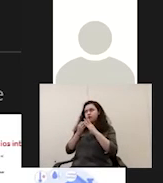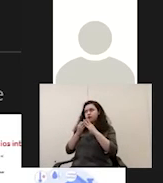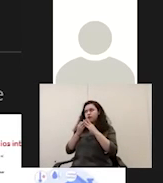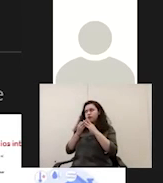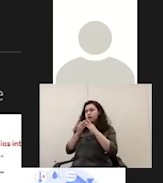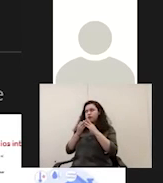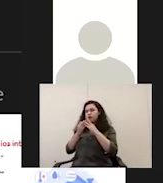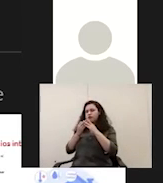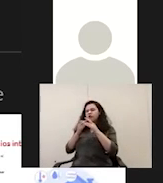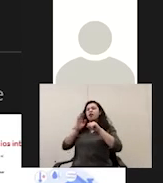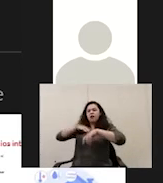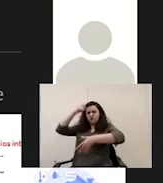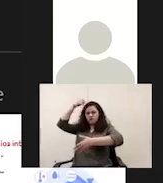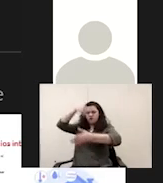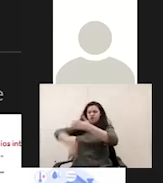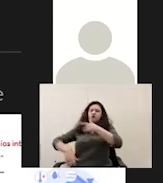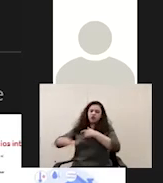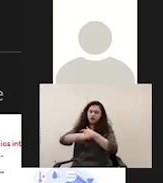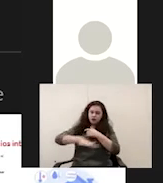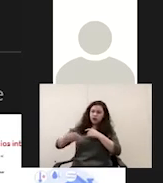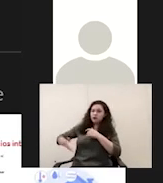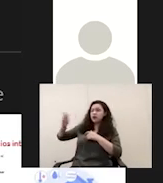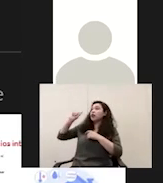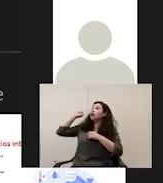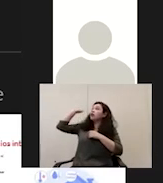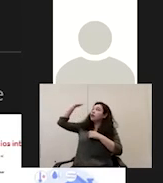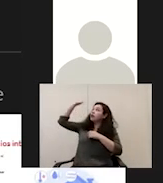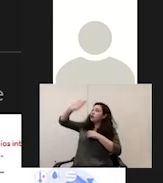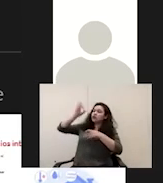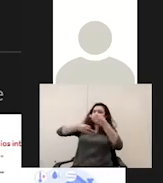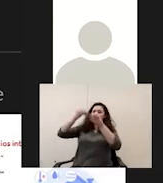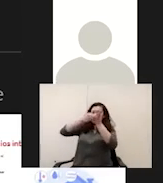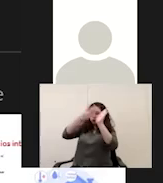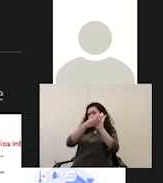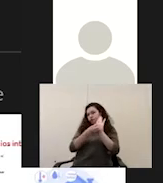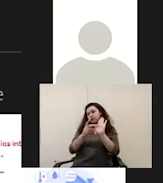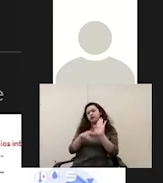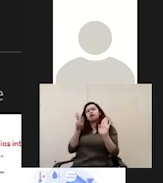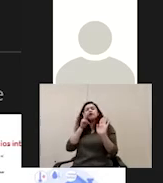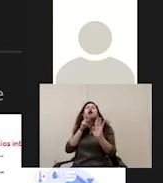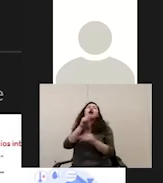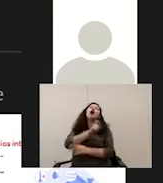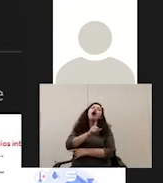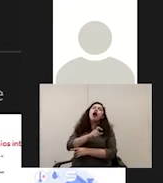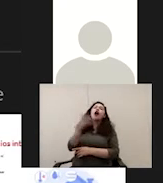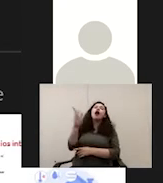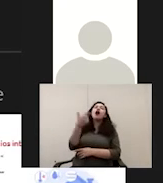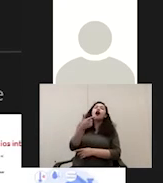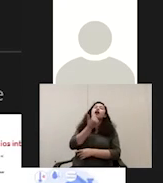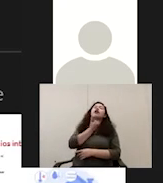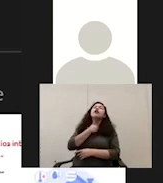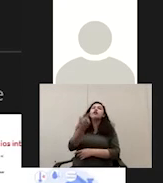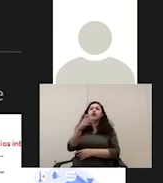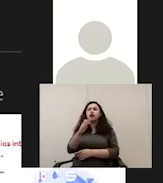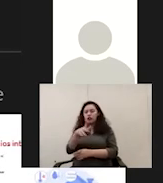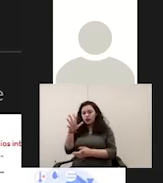nosotros exhaustiva, pisos, paredes, techos y que lo tengan documentado. Que haya agua, alcohol gel, toallas